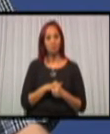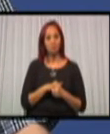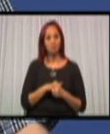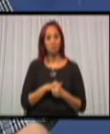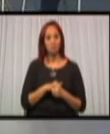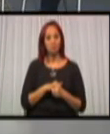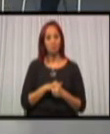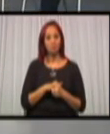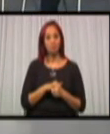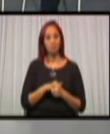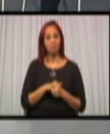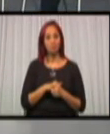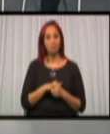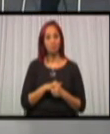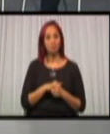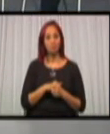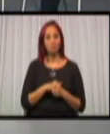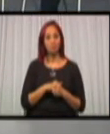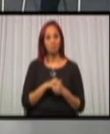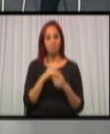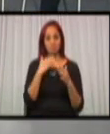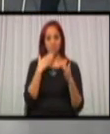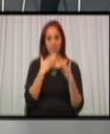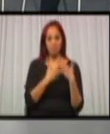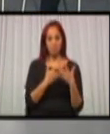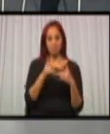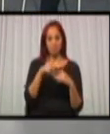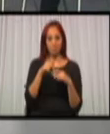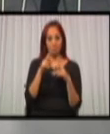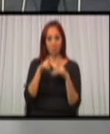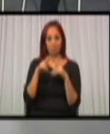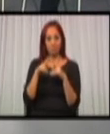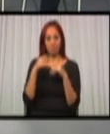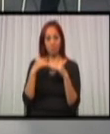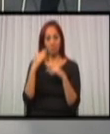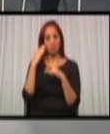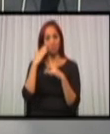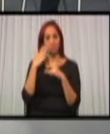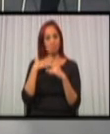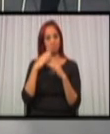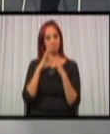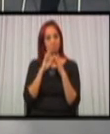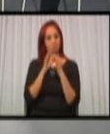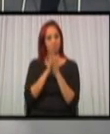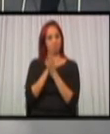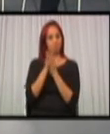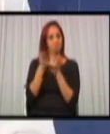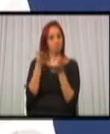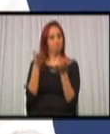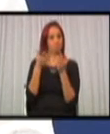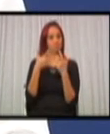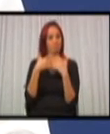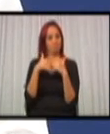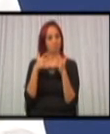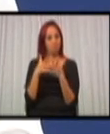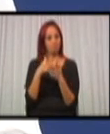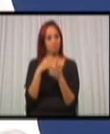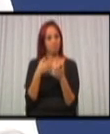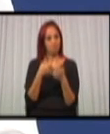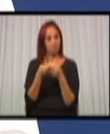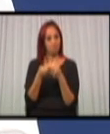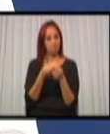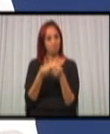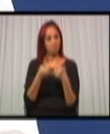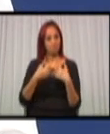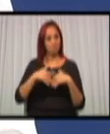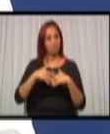Javier. Sí, bueno, los mateños me conocen, saben de que mi mente es de empresario, de administrador de empresas,